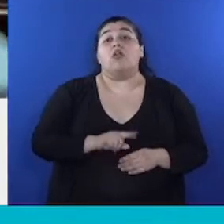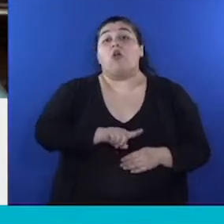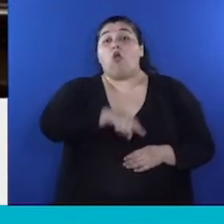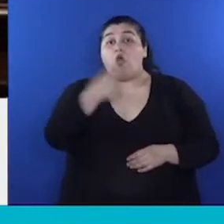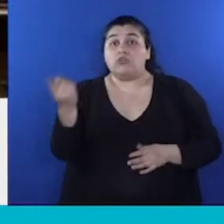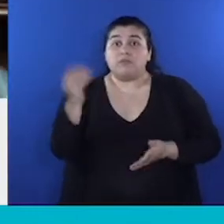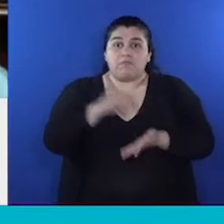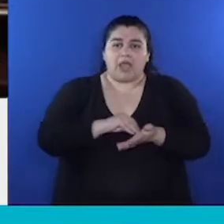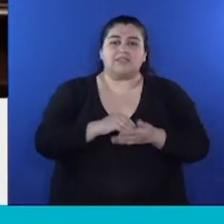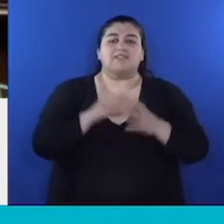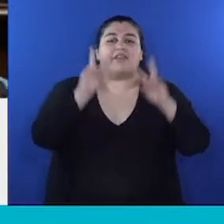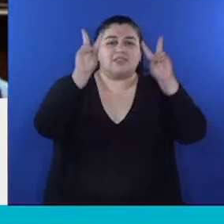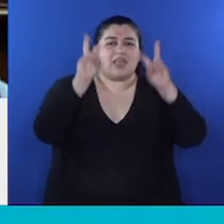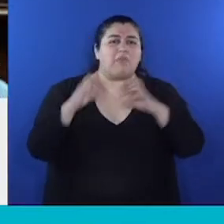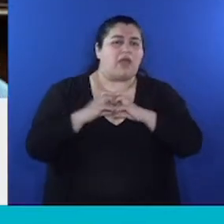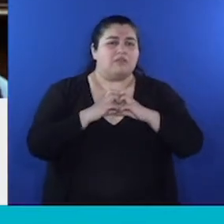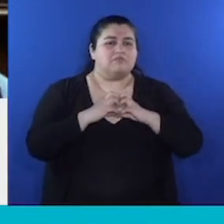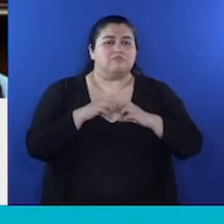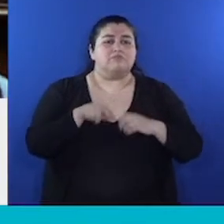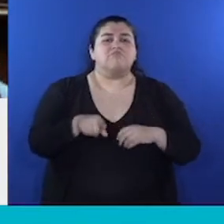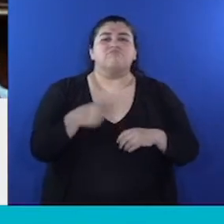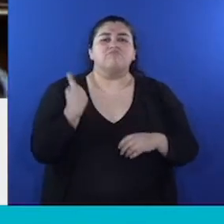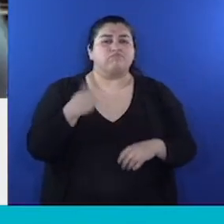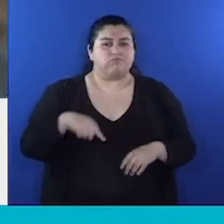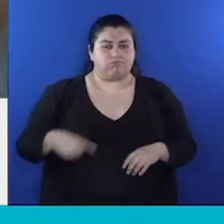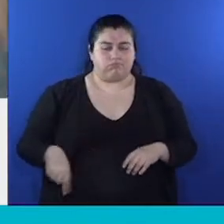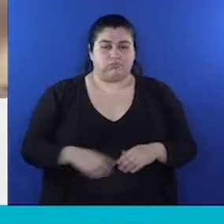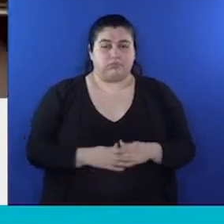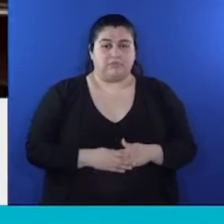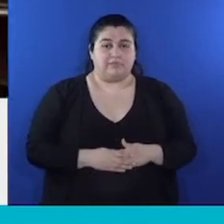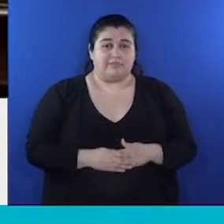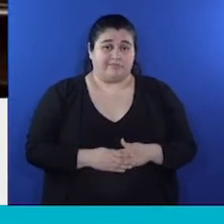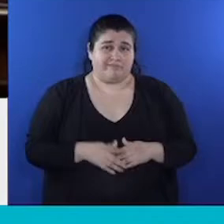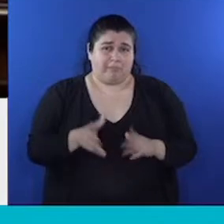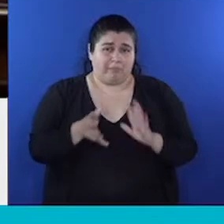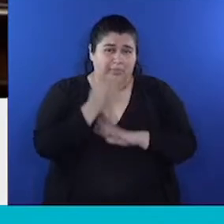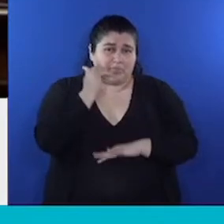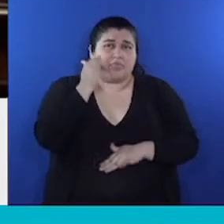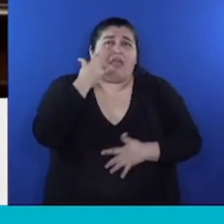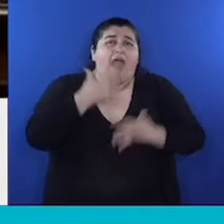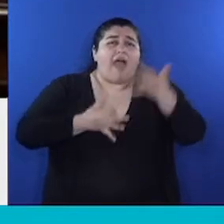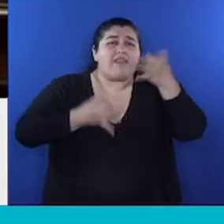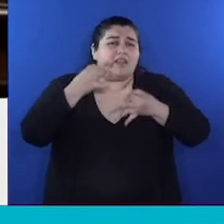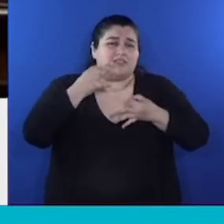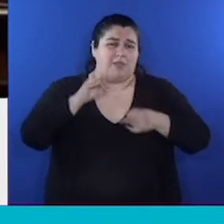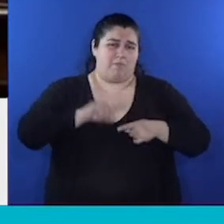hoy y que termina de cerrar un hilo y un análisis político.